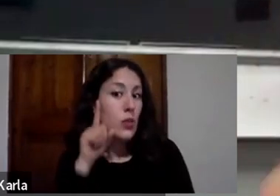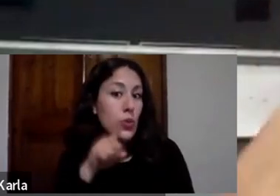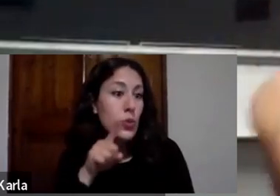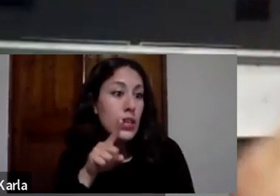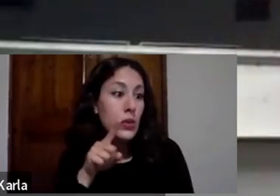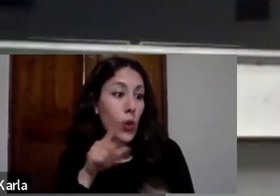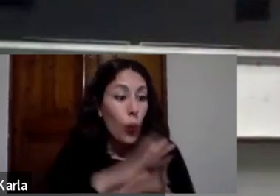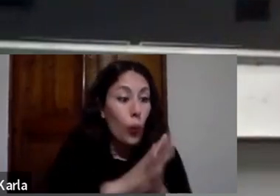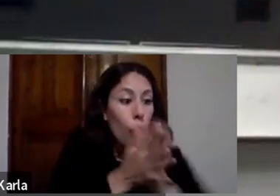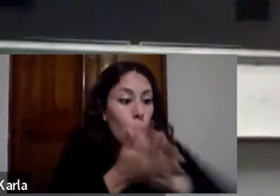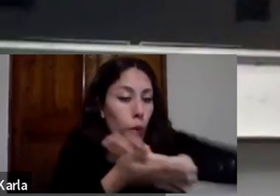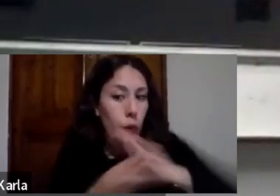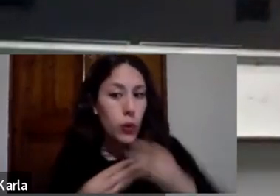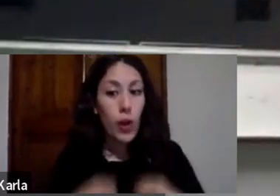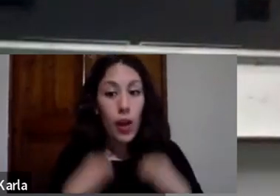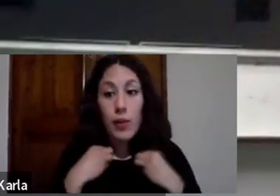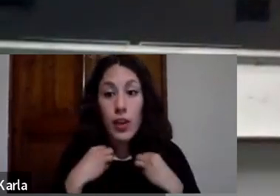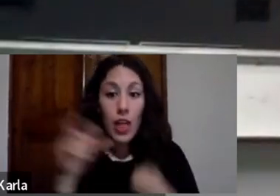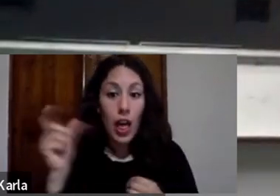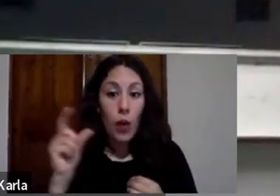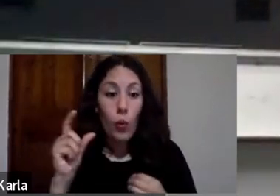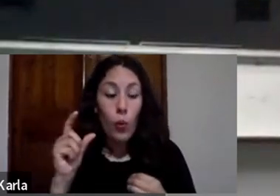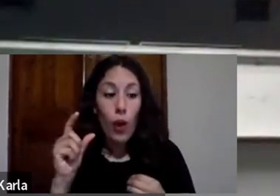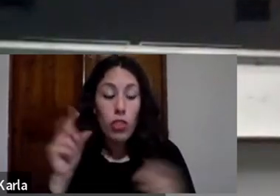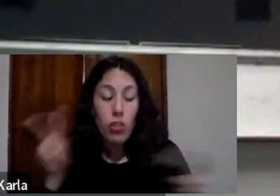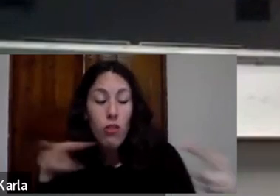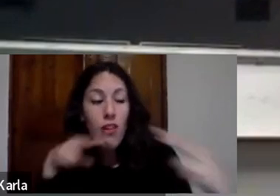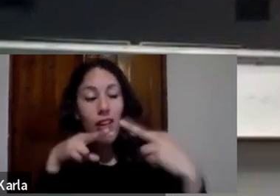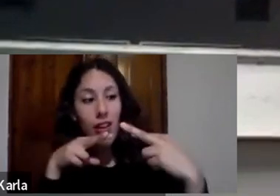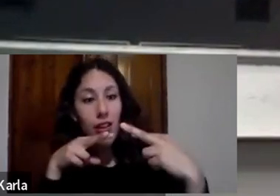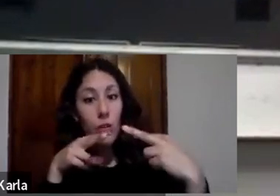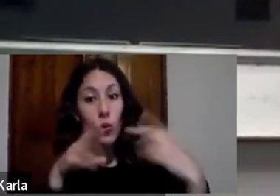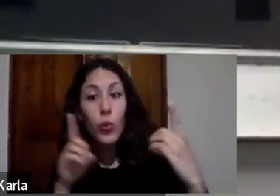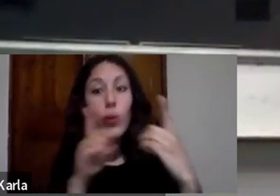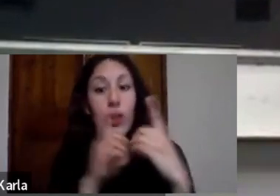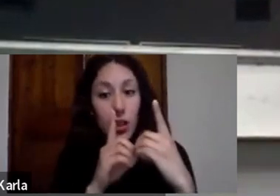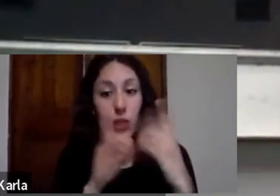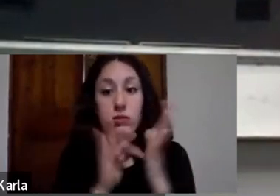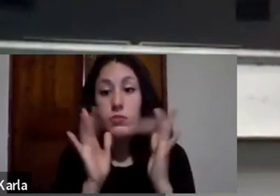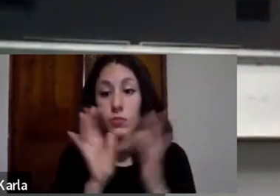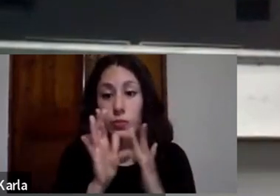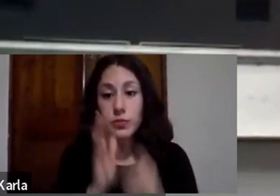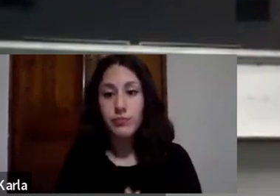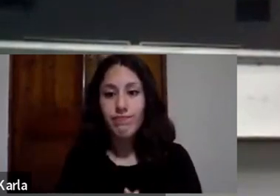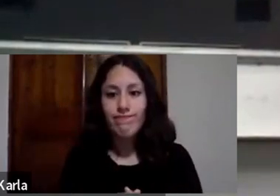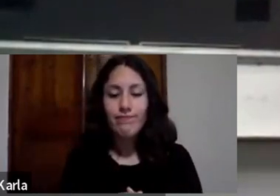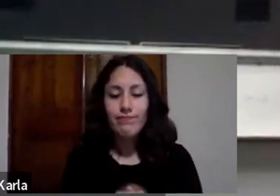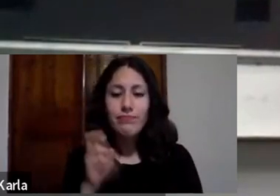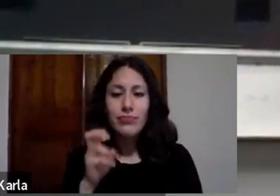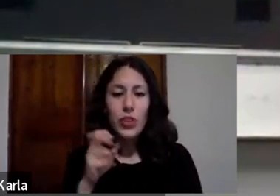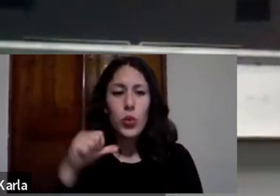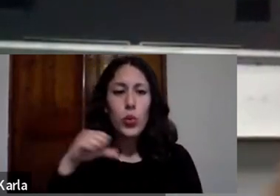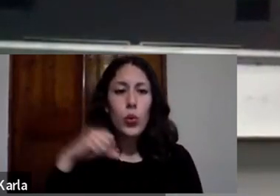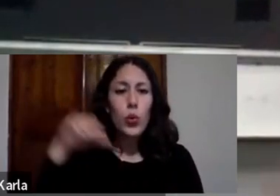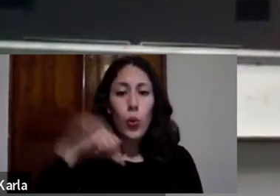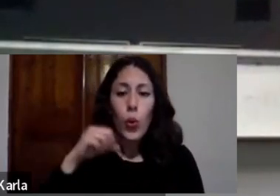través de ese encuentro con el Señor. Entonces, así quiero que nos encontremos esta noche,